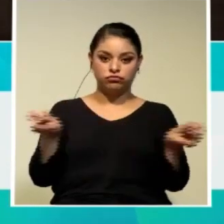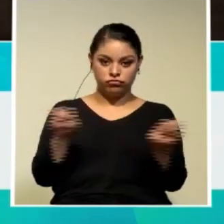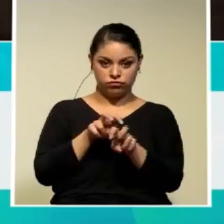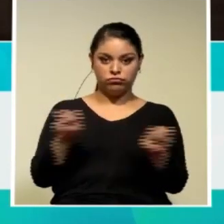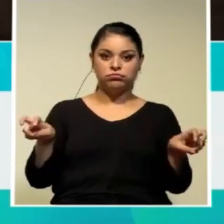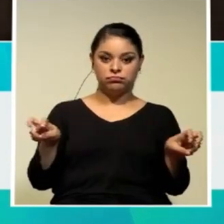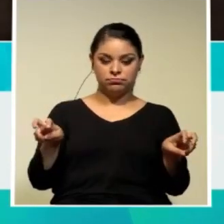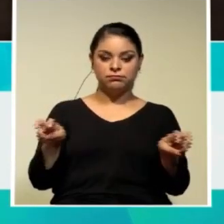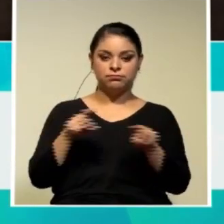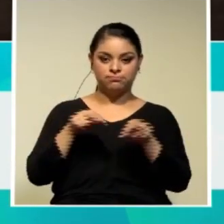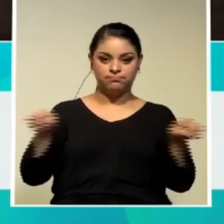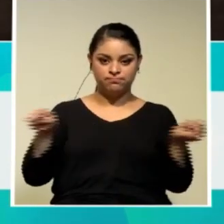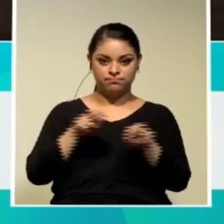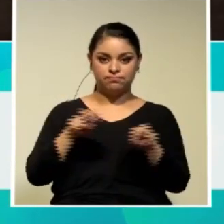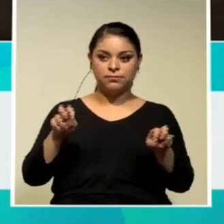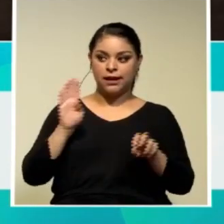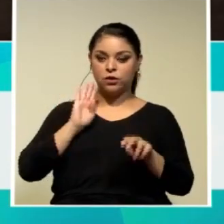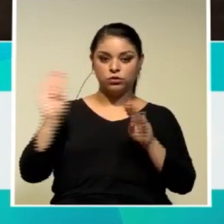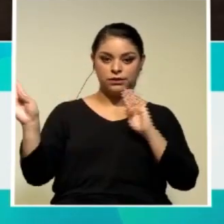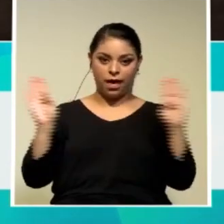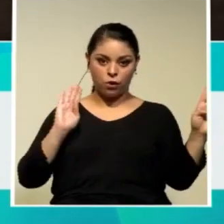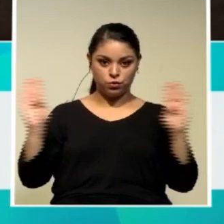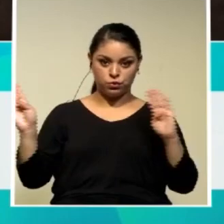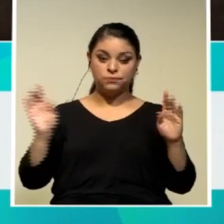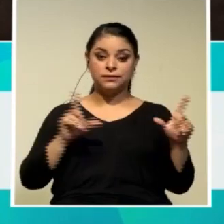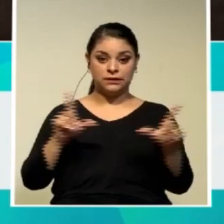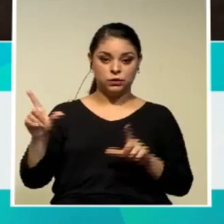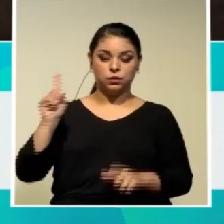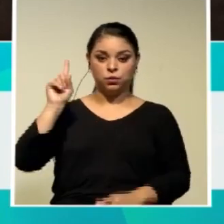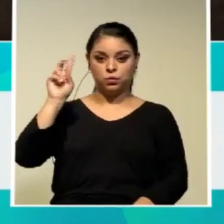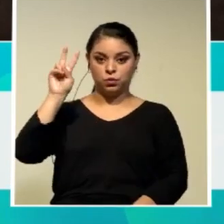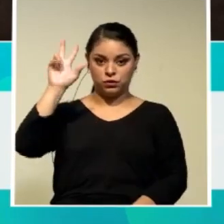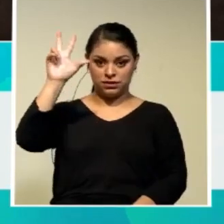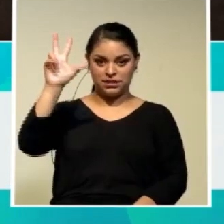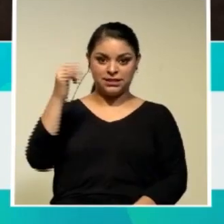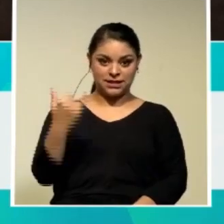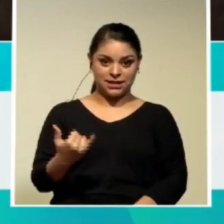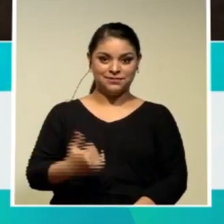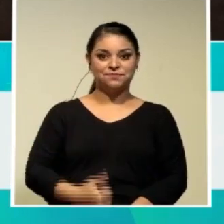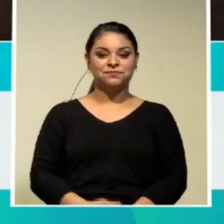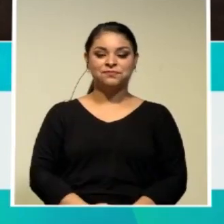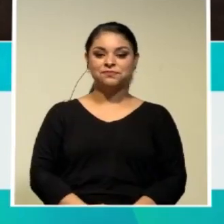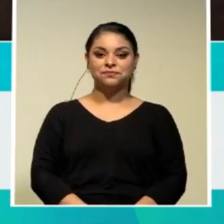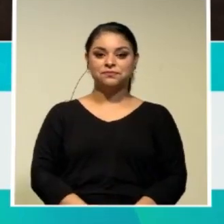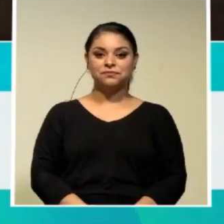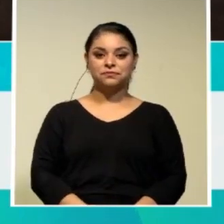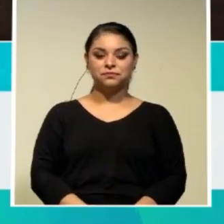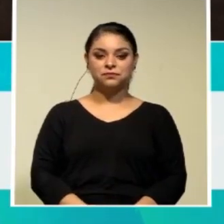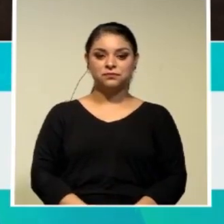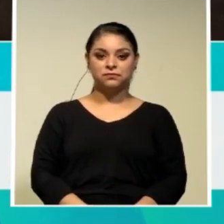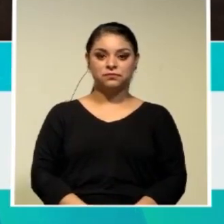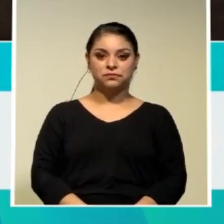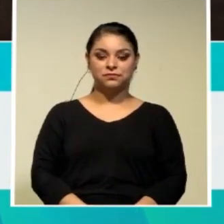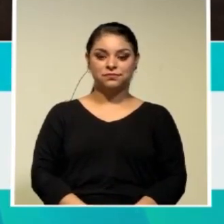otro. A los lados. Listo, ya. Listo. Uno, vamos. Dos, tres, vamos.